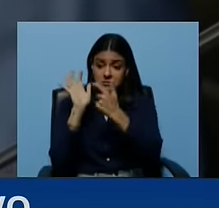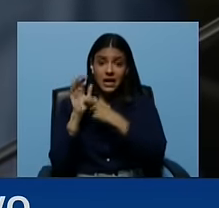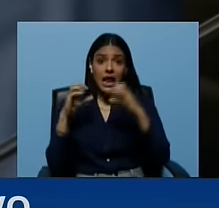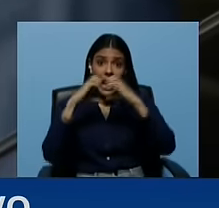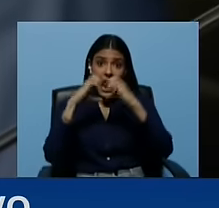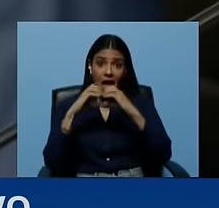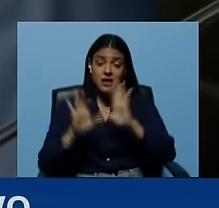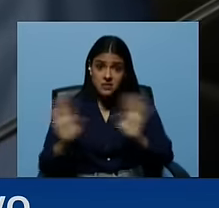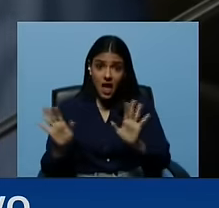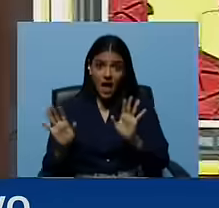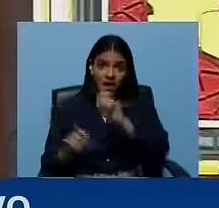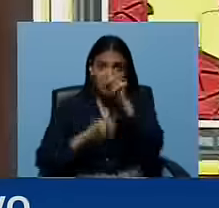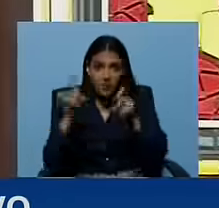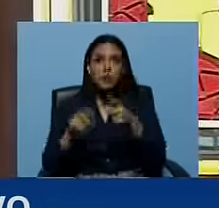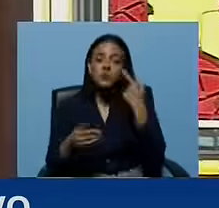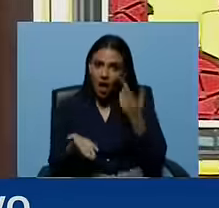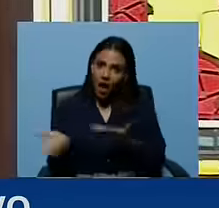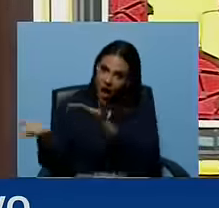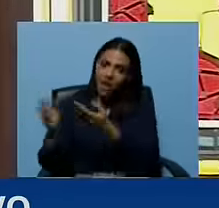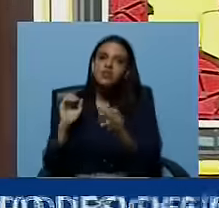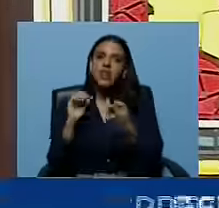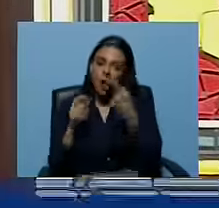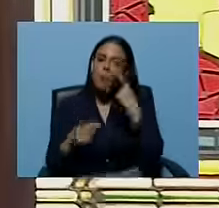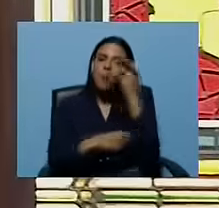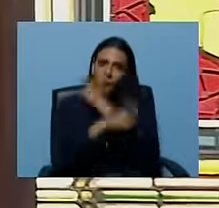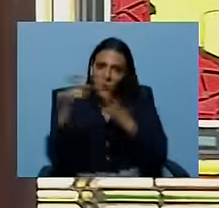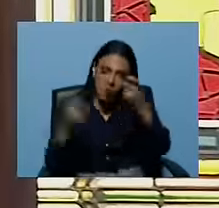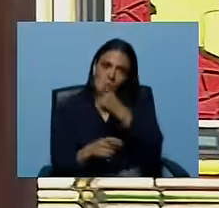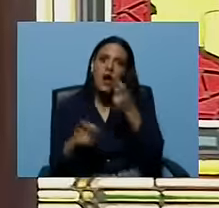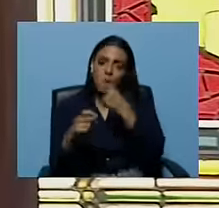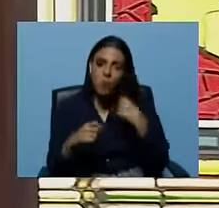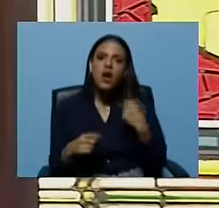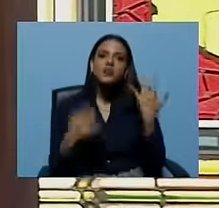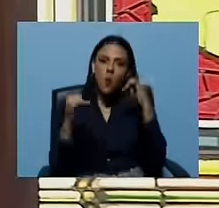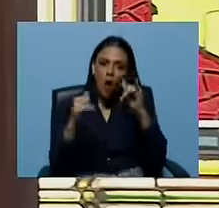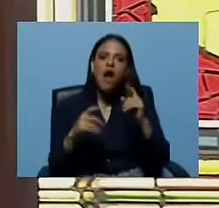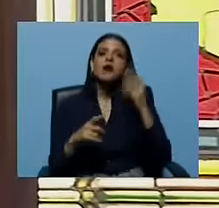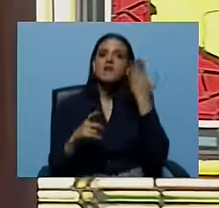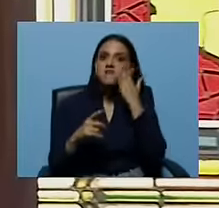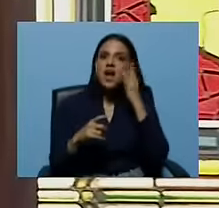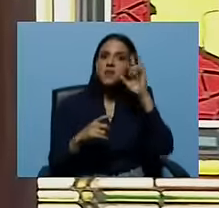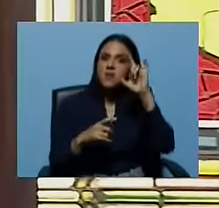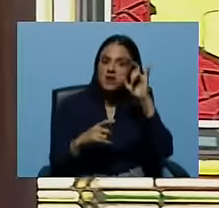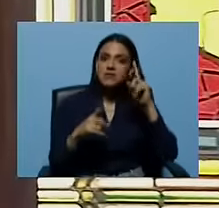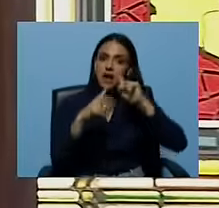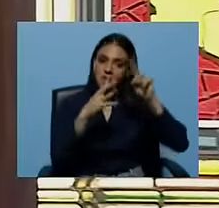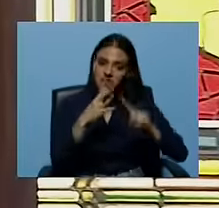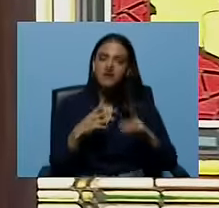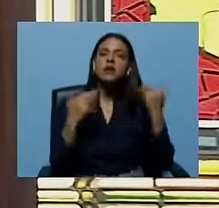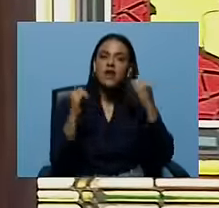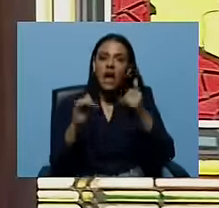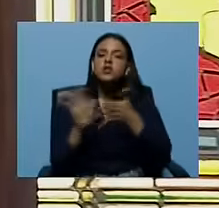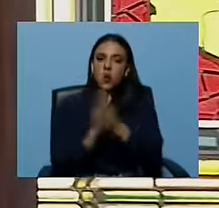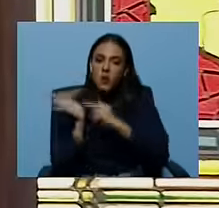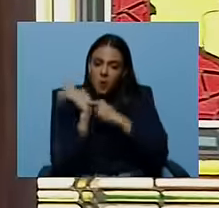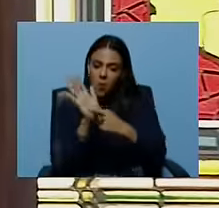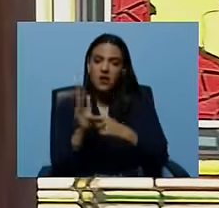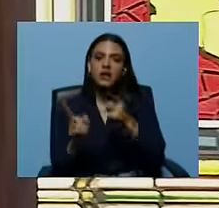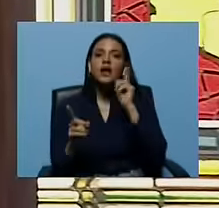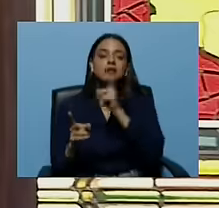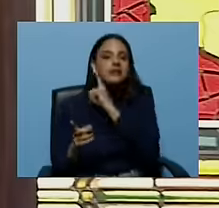Lo puedes bajar ahí. Búscalo, búscalo en mis redes sociales. Se llama Fascismo